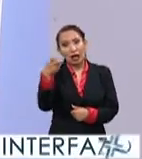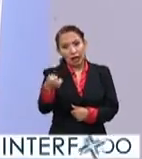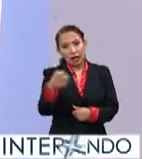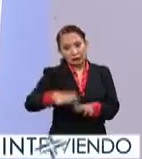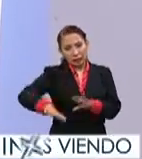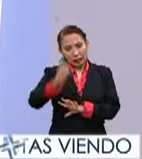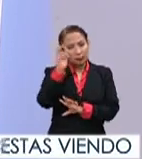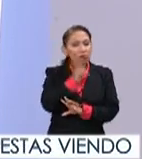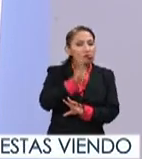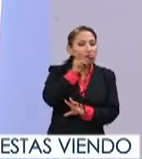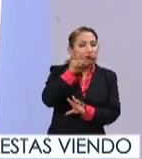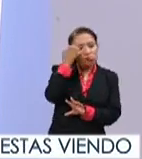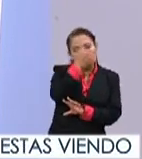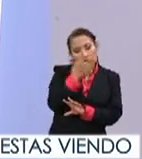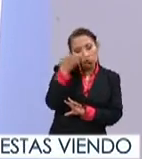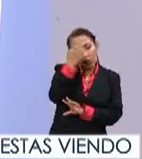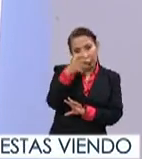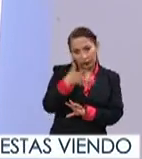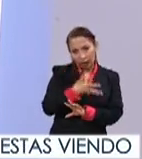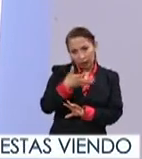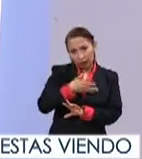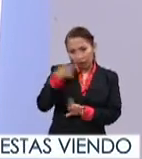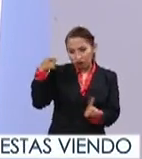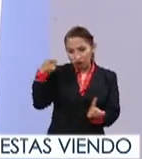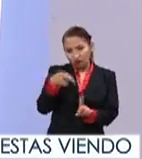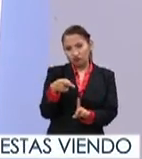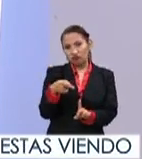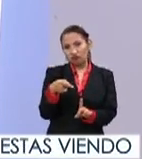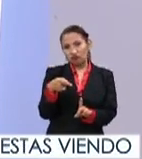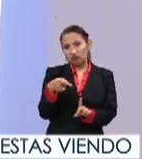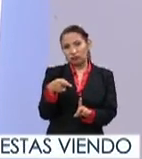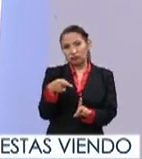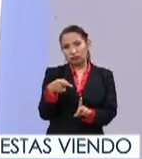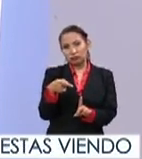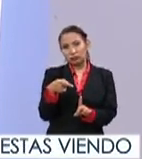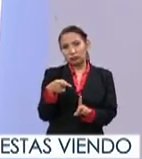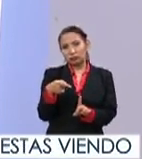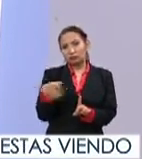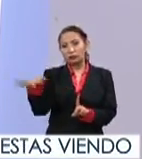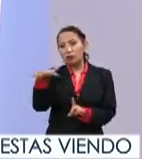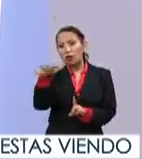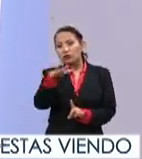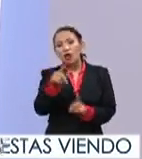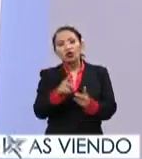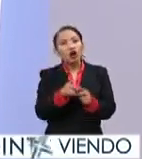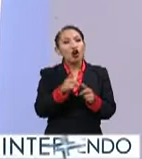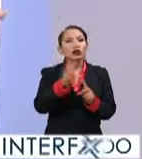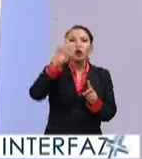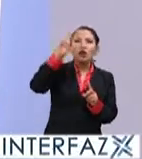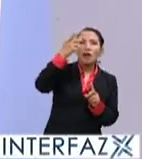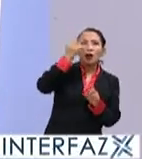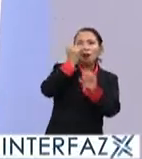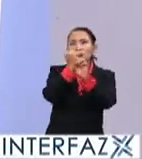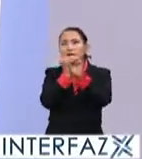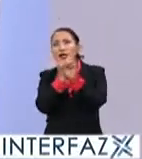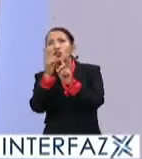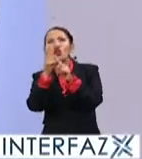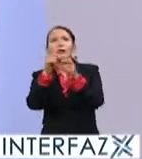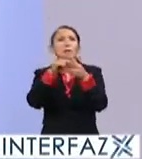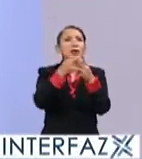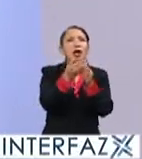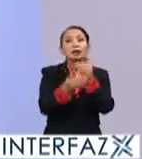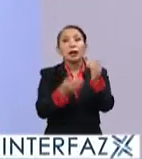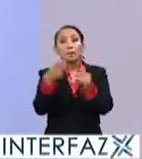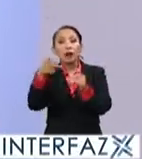Bueno, en este experimento, como ustedes saben, tiene como objetivo buscar el origen del universo, estudiarlo, pero